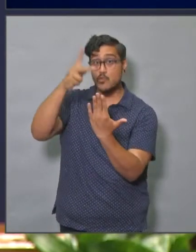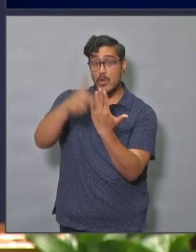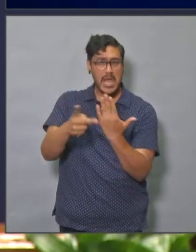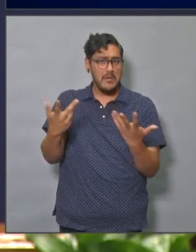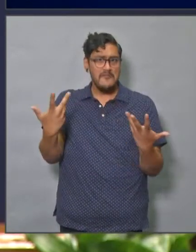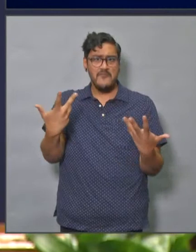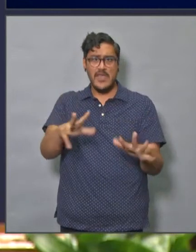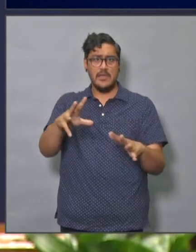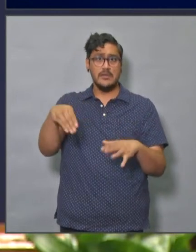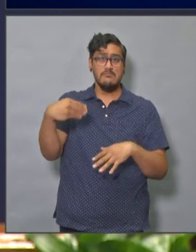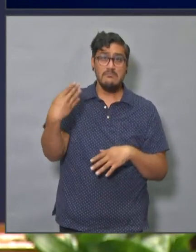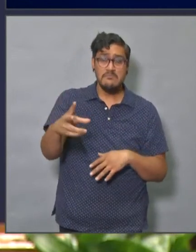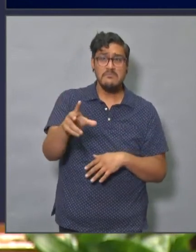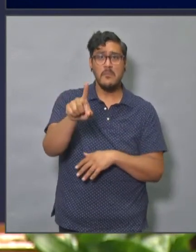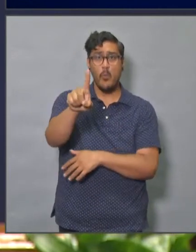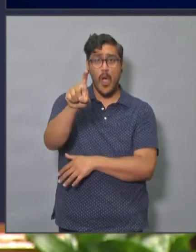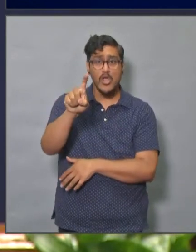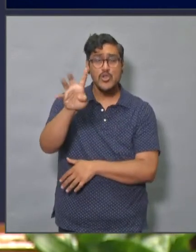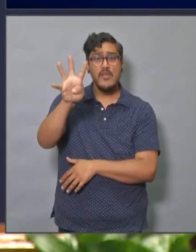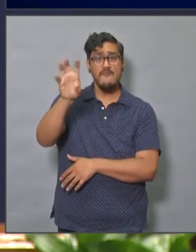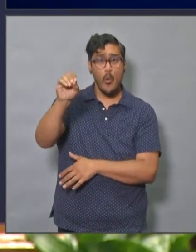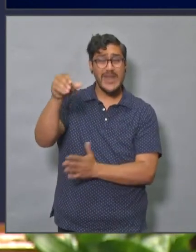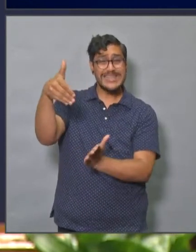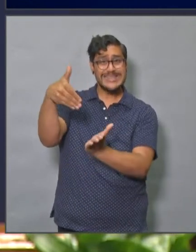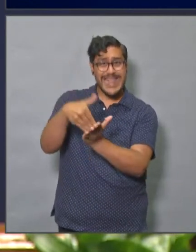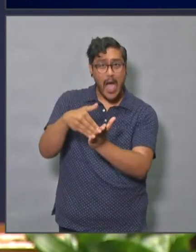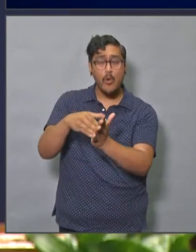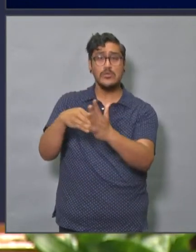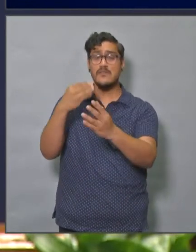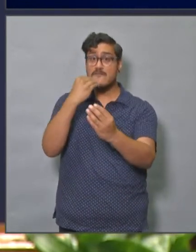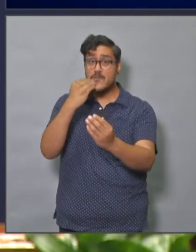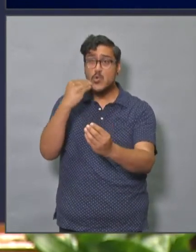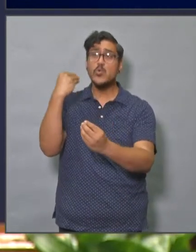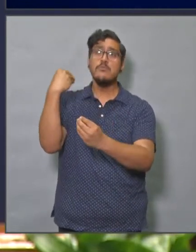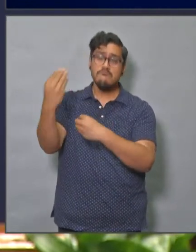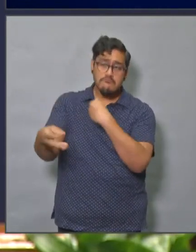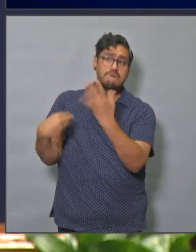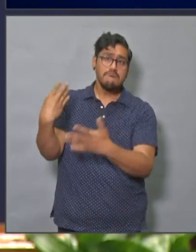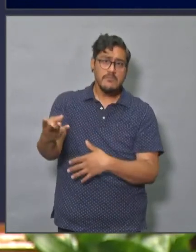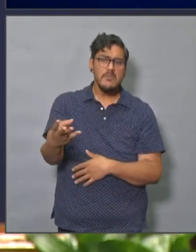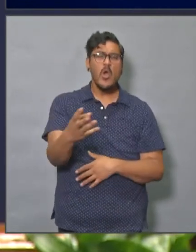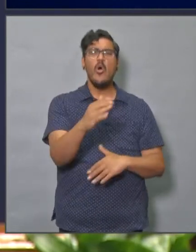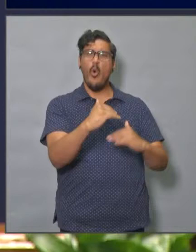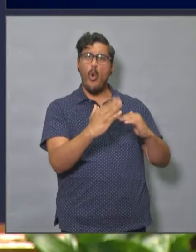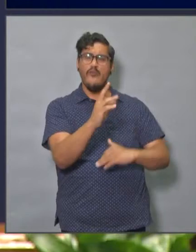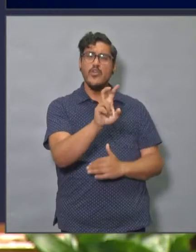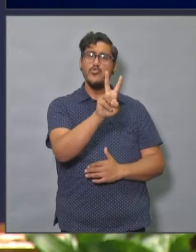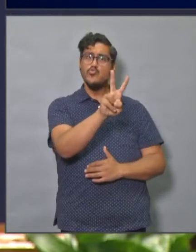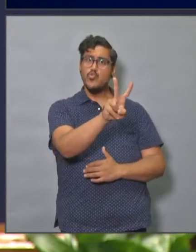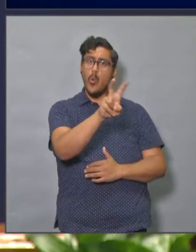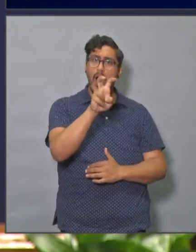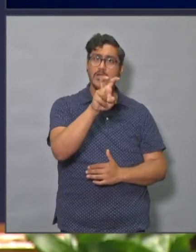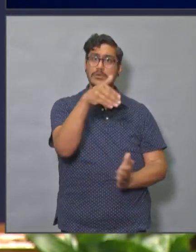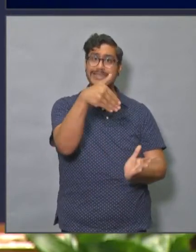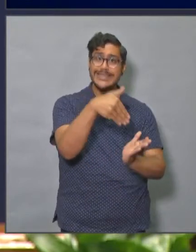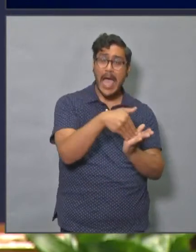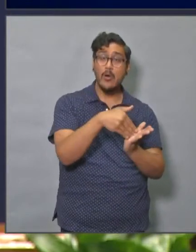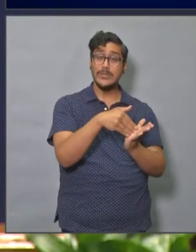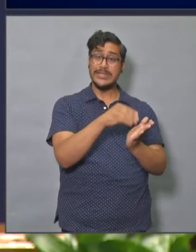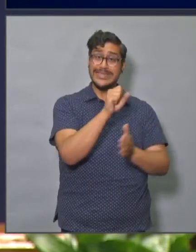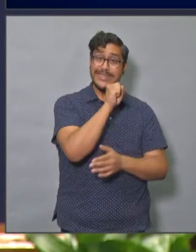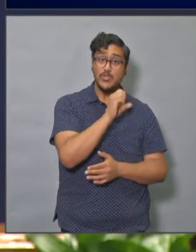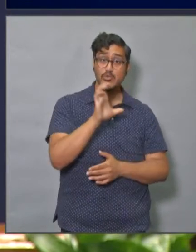que 140,000 platillos y más que 2,000 personas de la tercera edad están